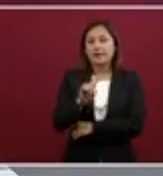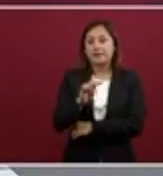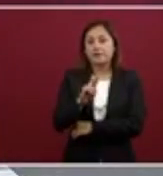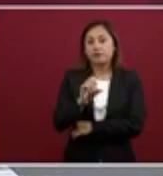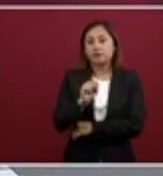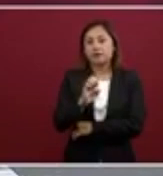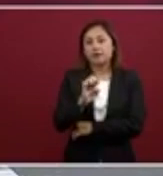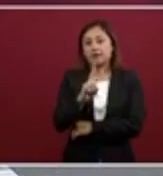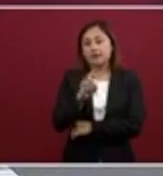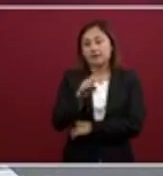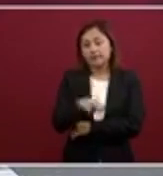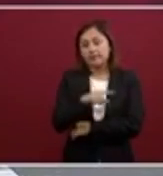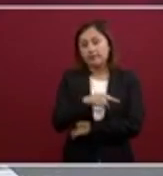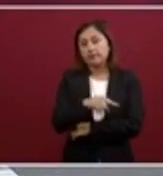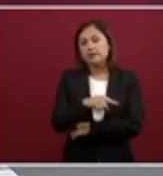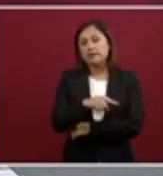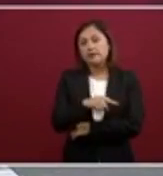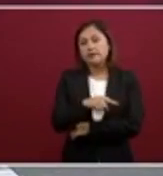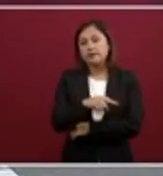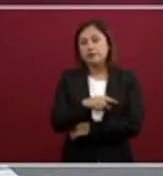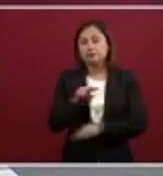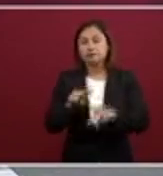con una diferencia de